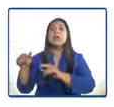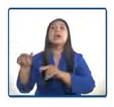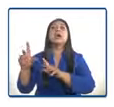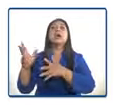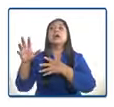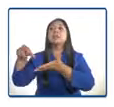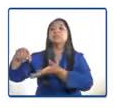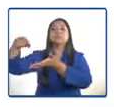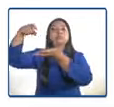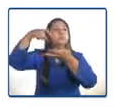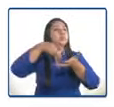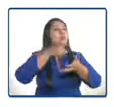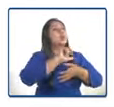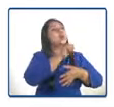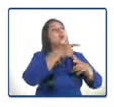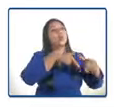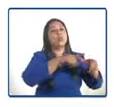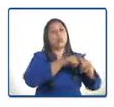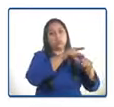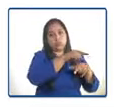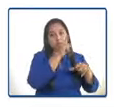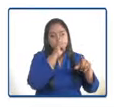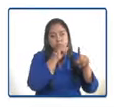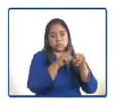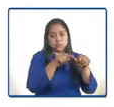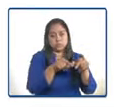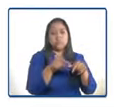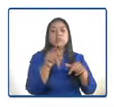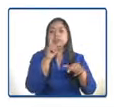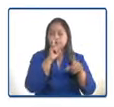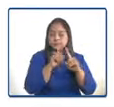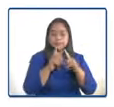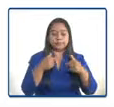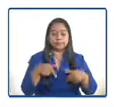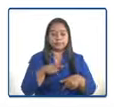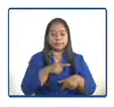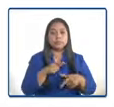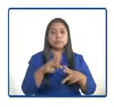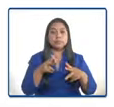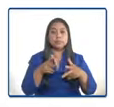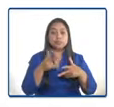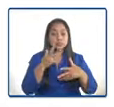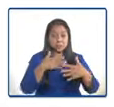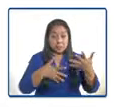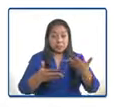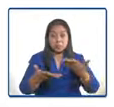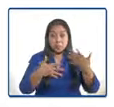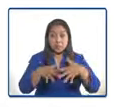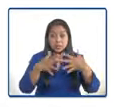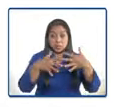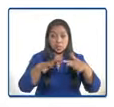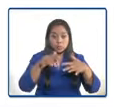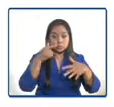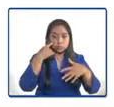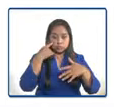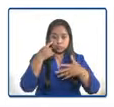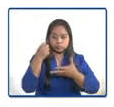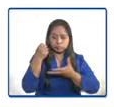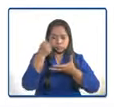parte. Asimismo, nuestras instalaciones portuarias han llevado a cabo